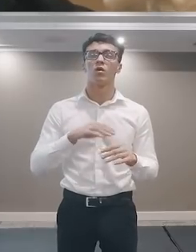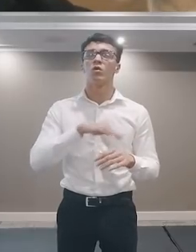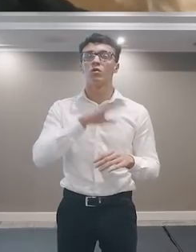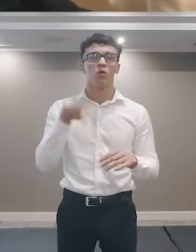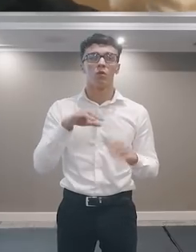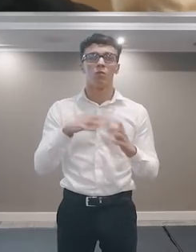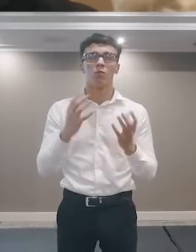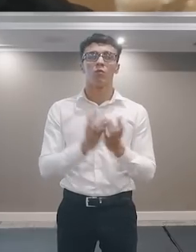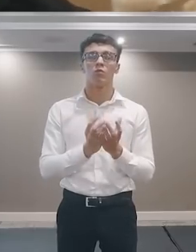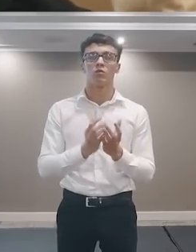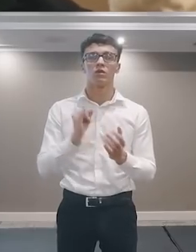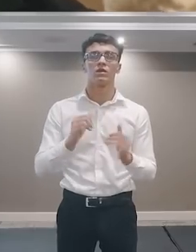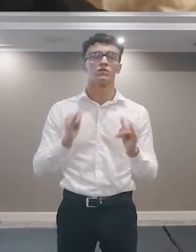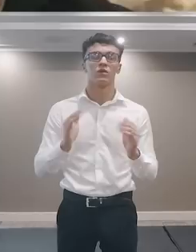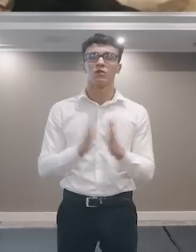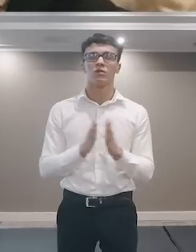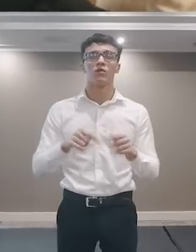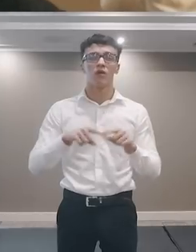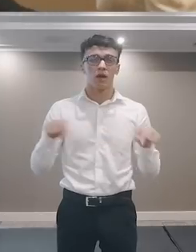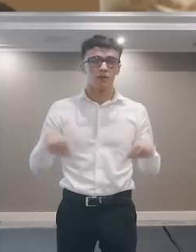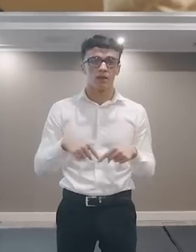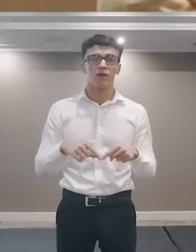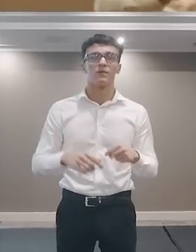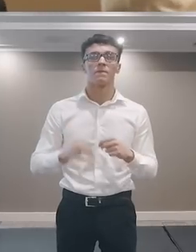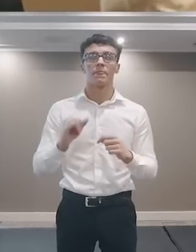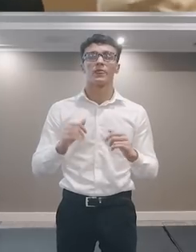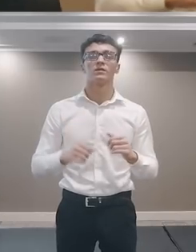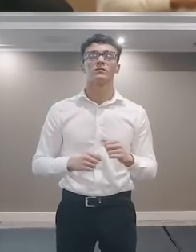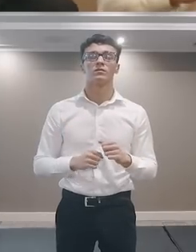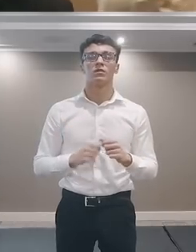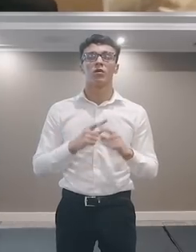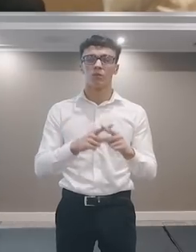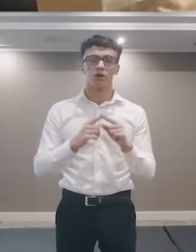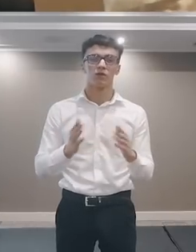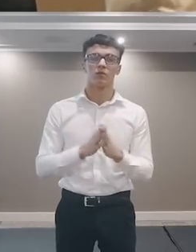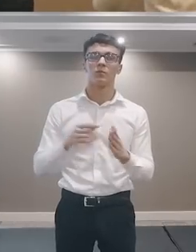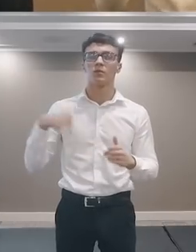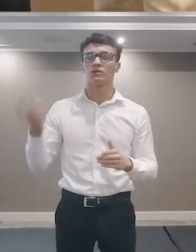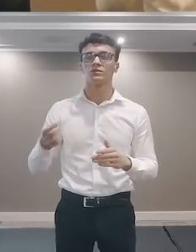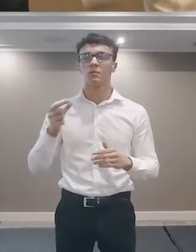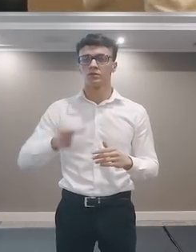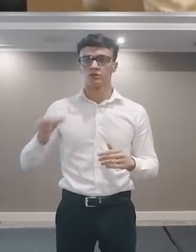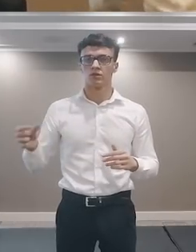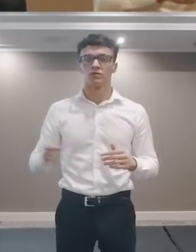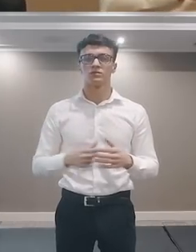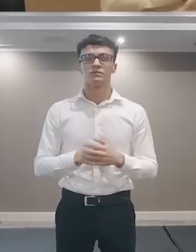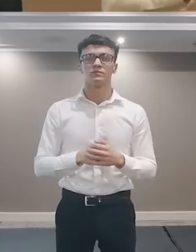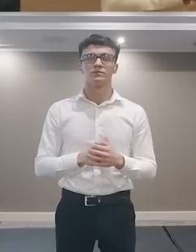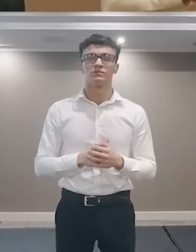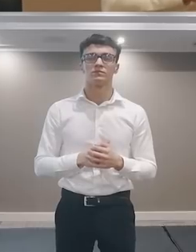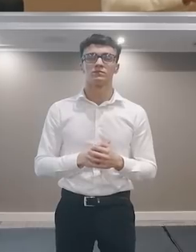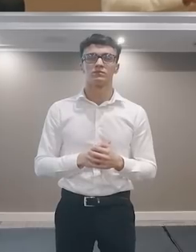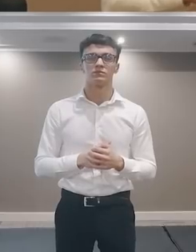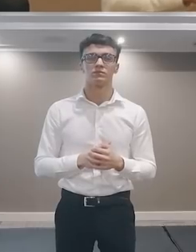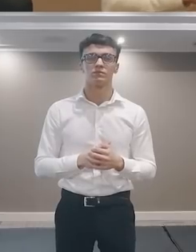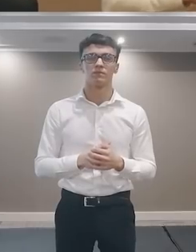poder disfrutar con vuestra familia y por qué no compartiéndolo con más gente porque es una cosa también queráis o no esto es